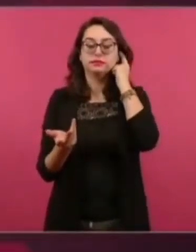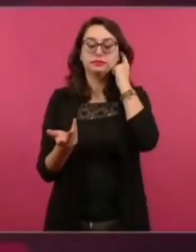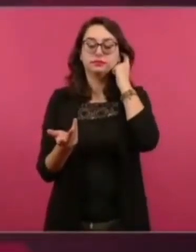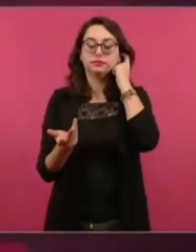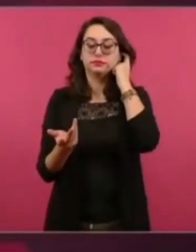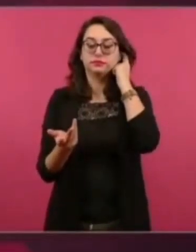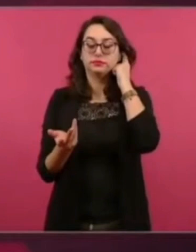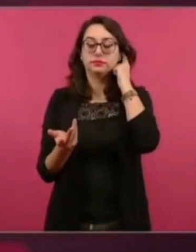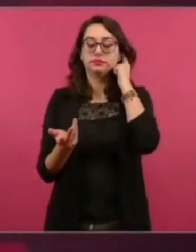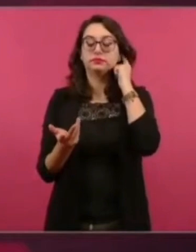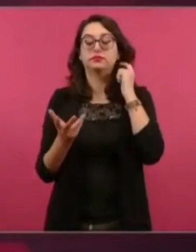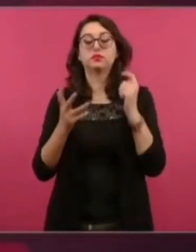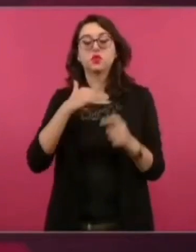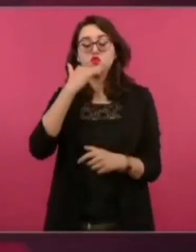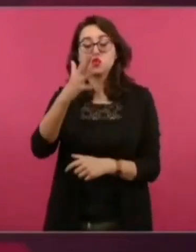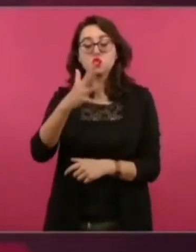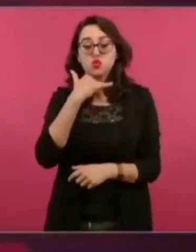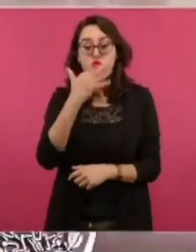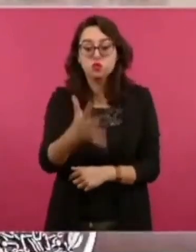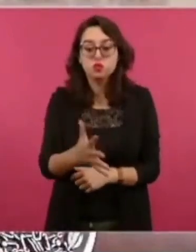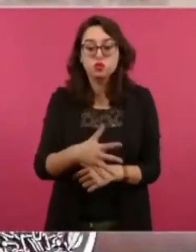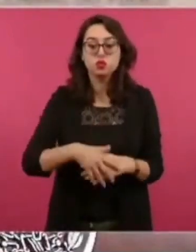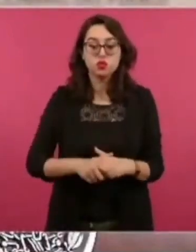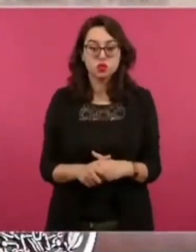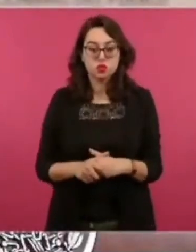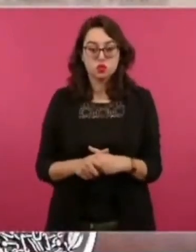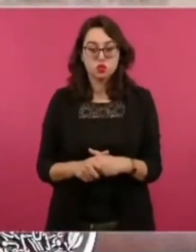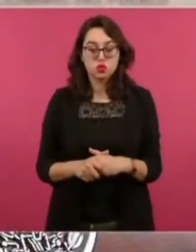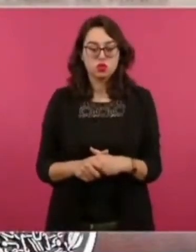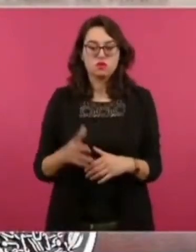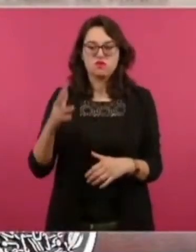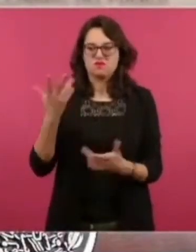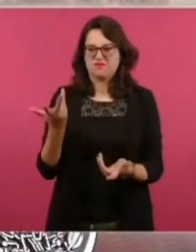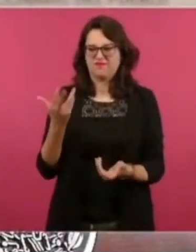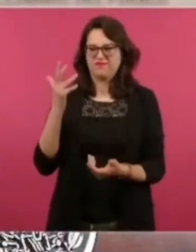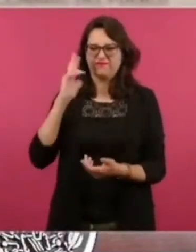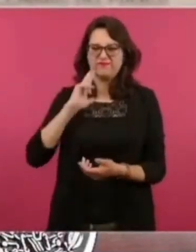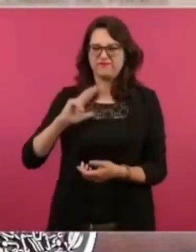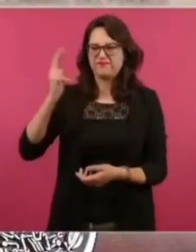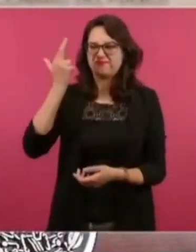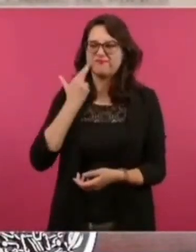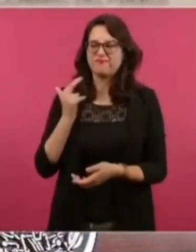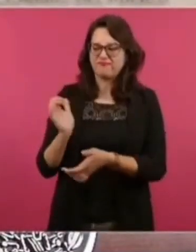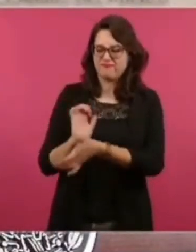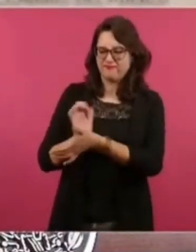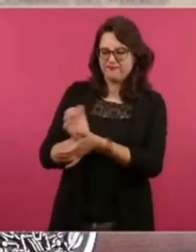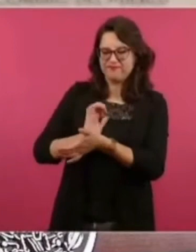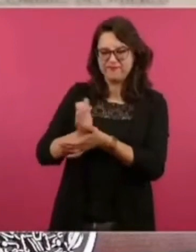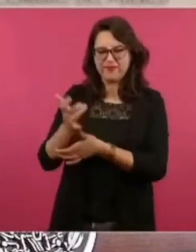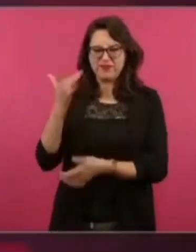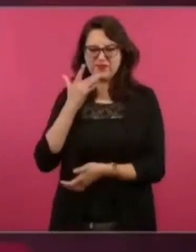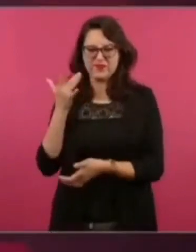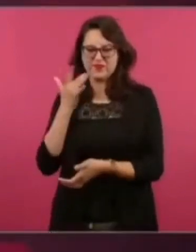la corrupción, el clasismo, el racismo,